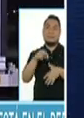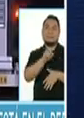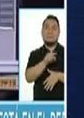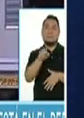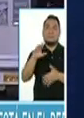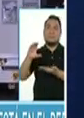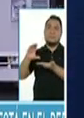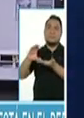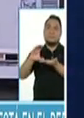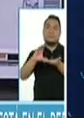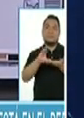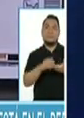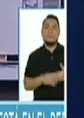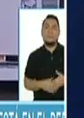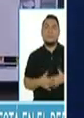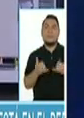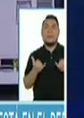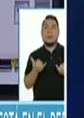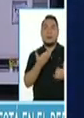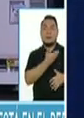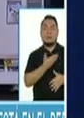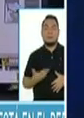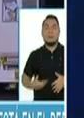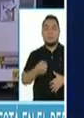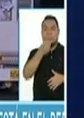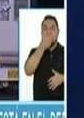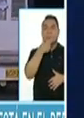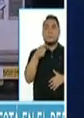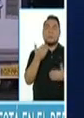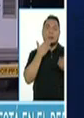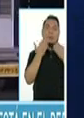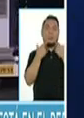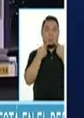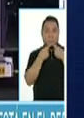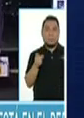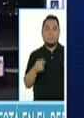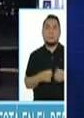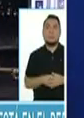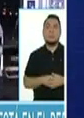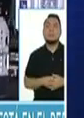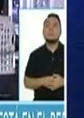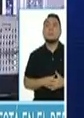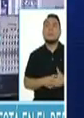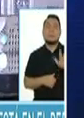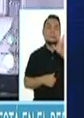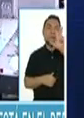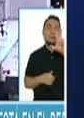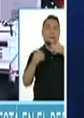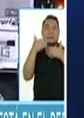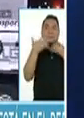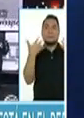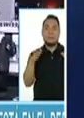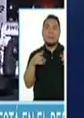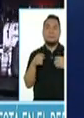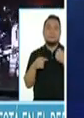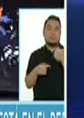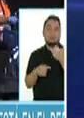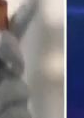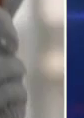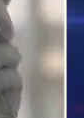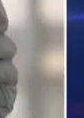semana y la última semana de este aislamiento social obligatorio, alcalde. Se habla de que se podría